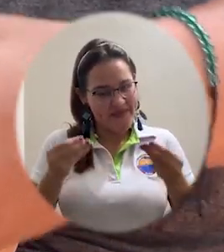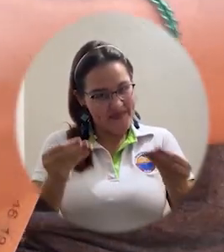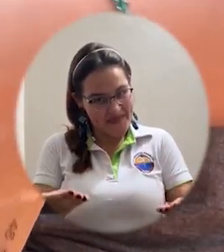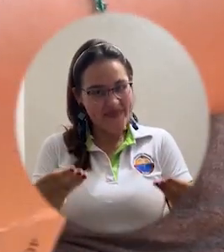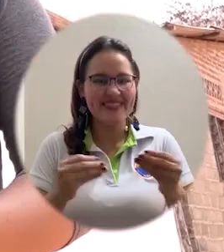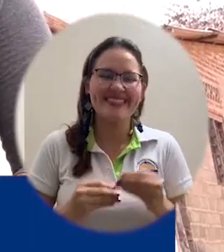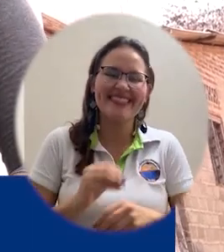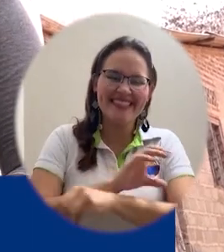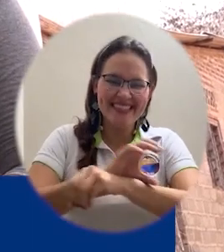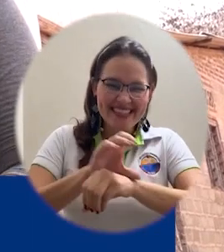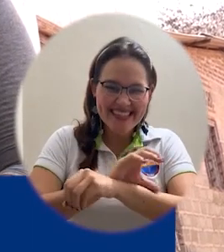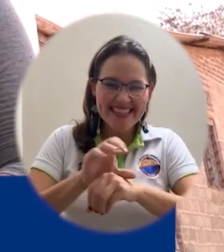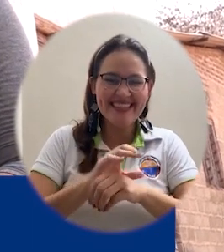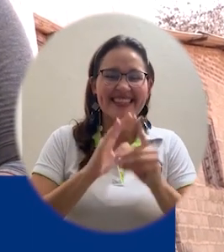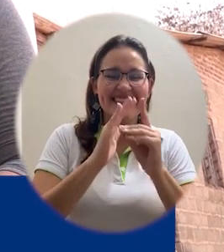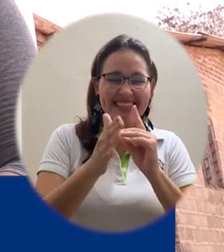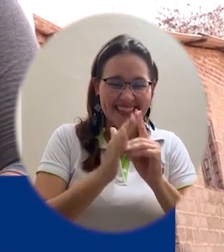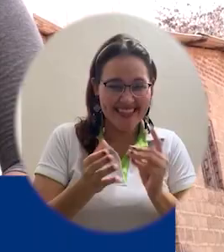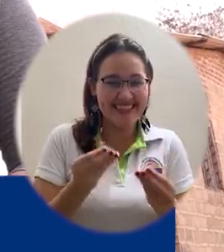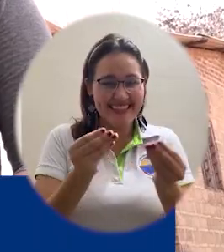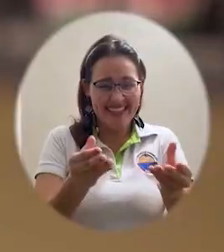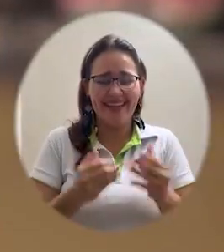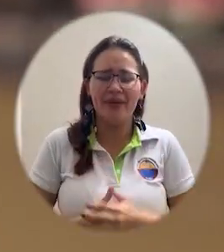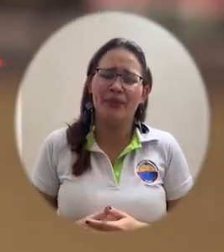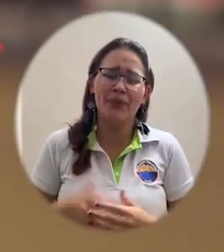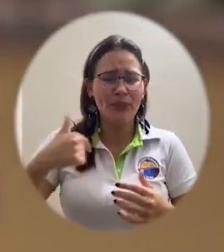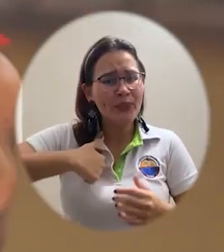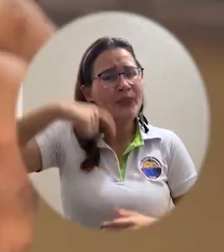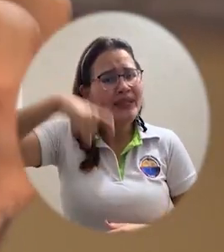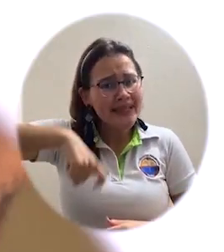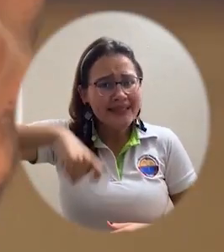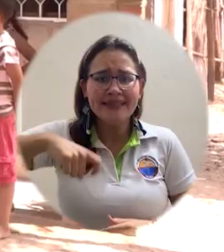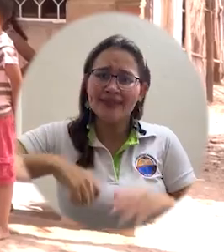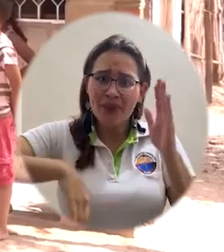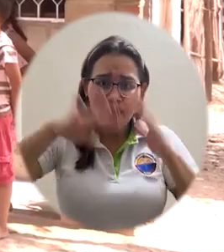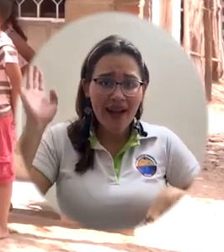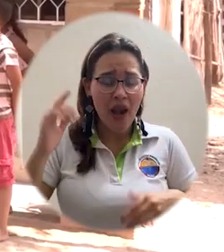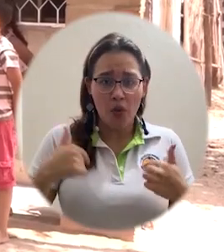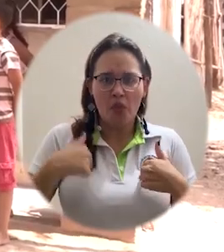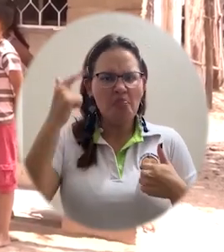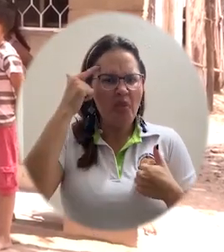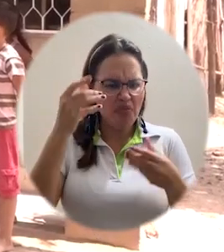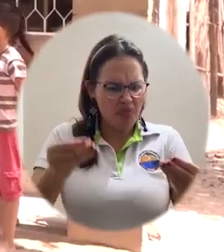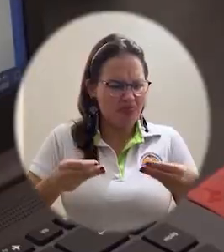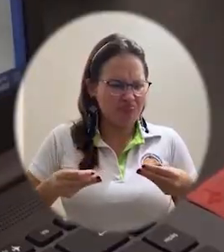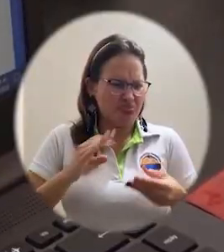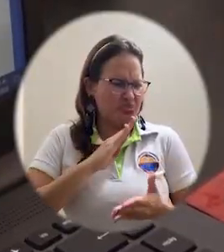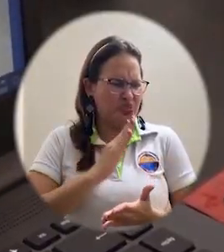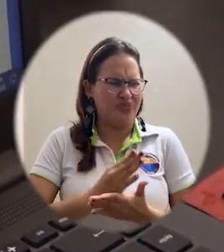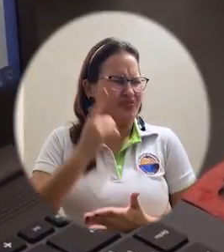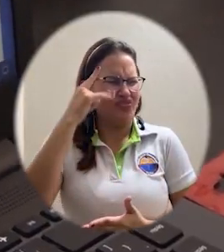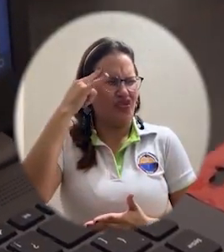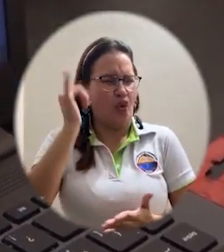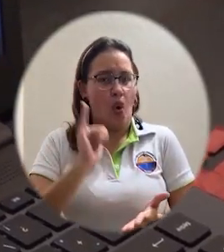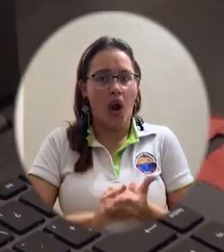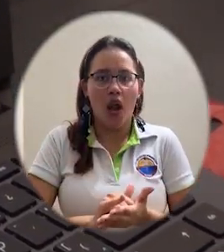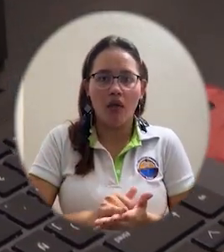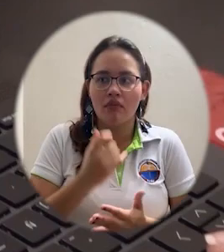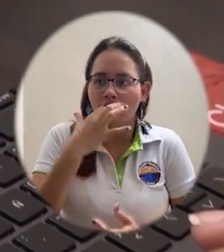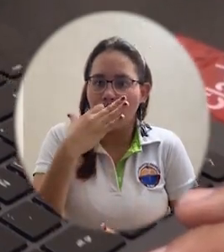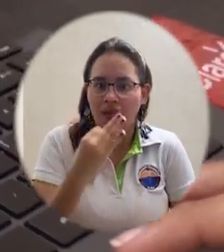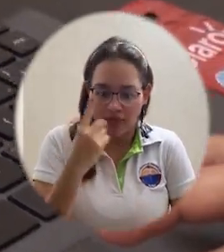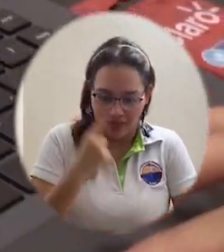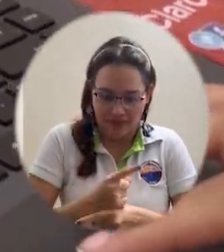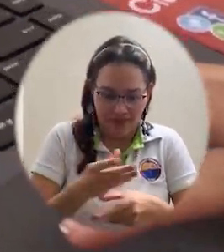Es lo que necesitaba para poder seguir con mis clases normales. Pues realmente no me lo esperaba. Realmente es una gran ayuda que nos llega a todos